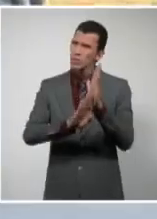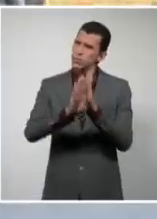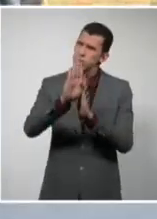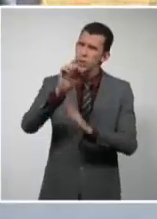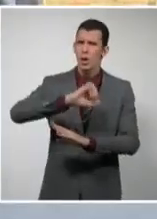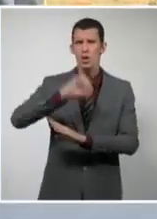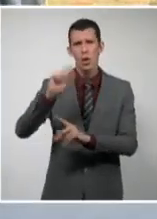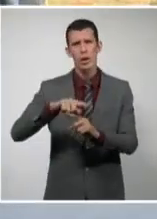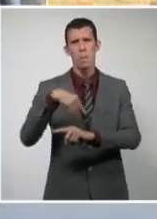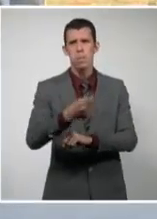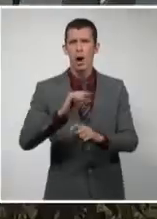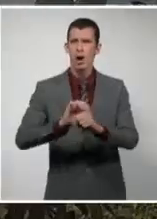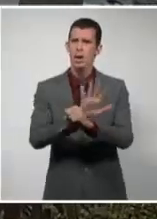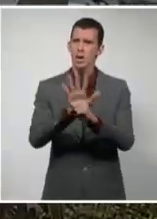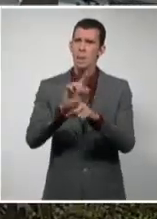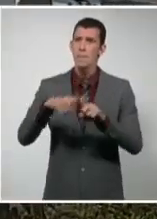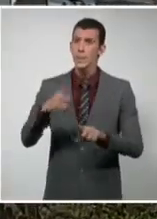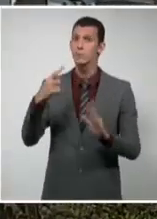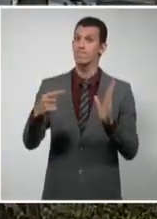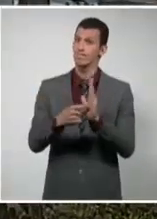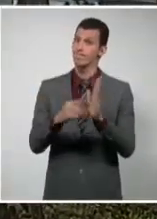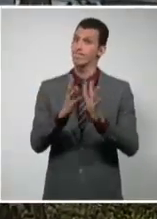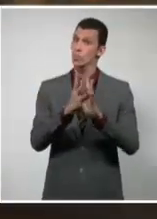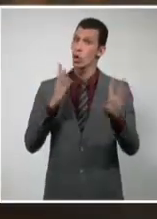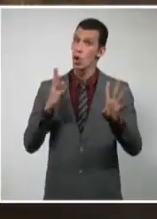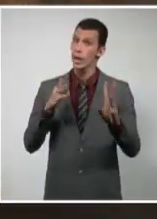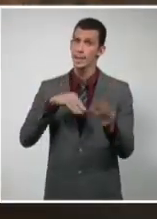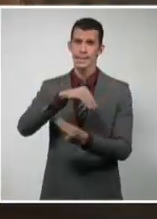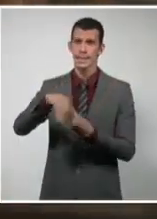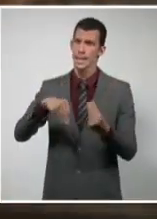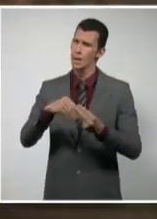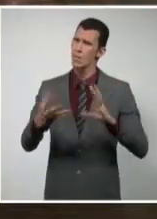final al coronavirus. Lázaro Manuel Alonso, Sistema Informativo de la Televisión Cubana.